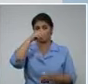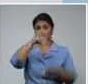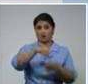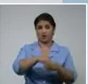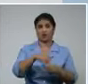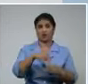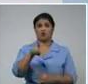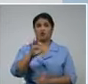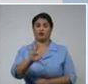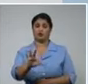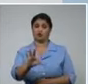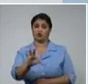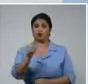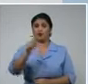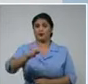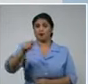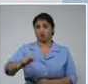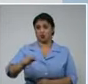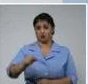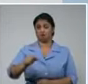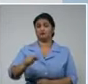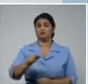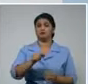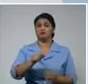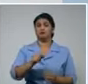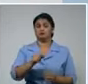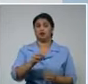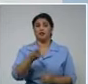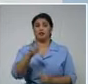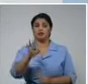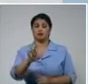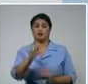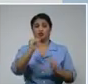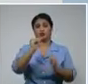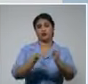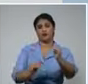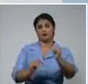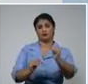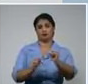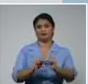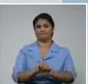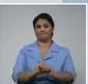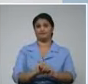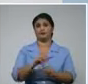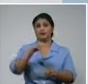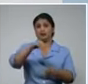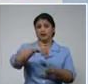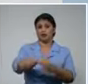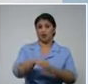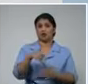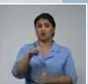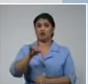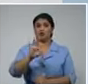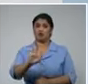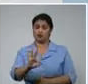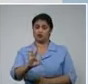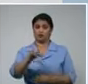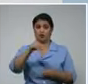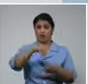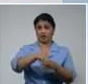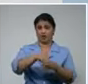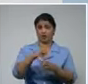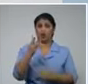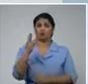98 tienen 18 y menos años de edad, y de esos 98, 3